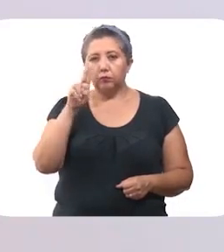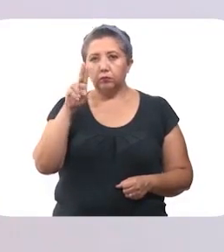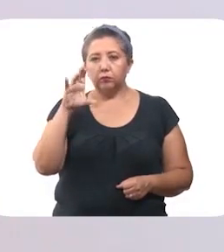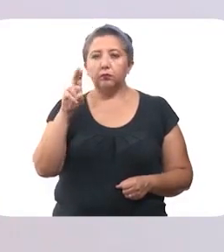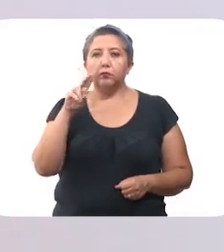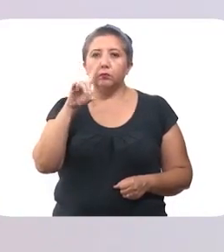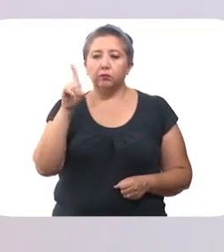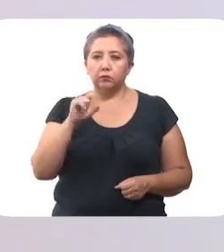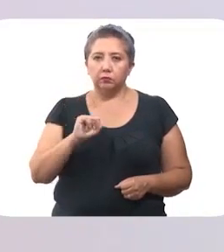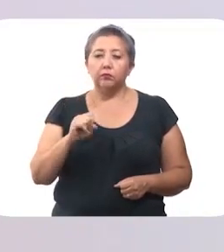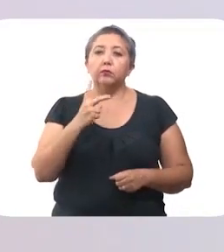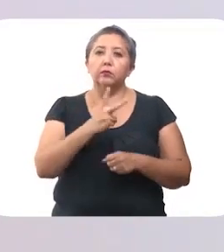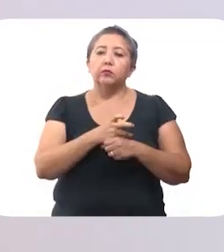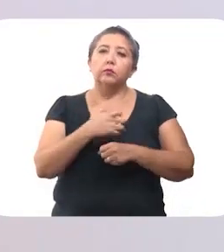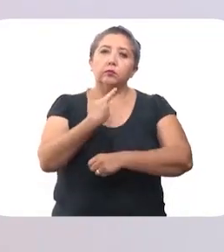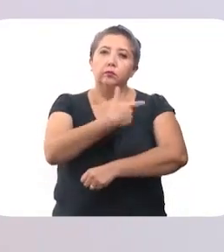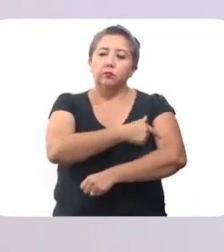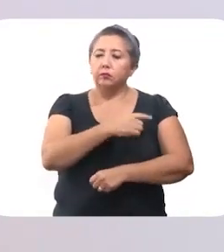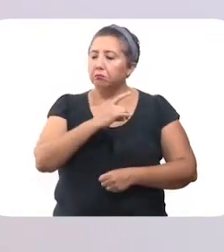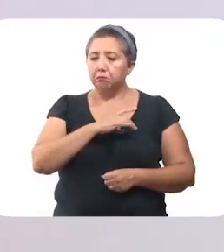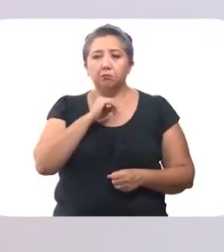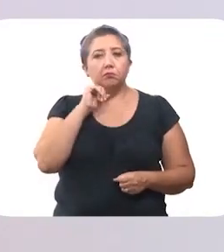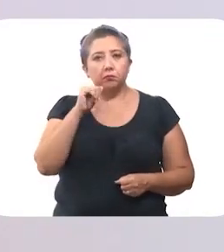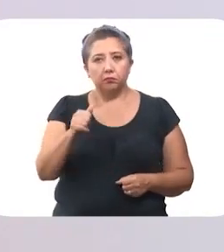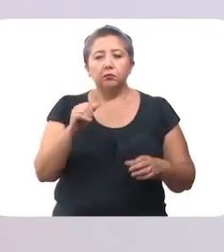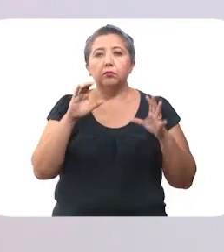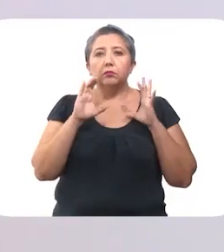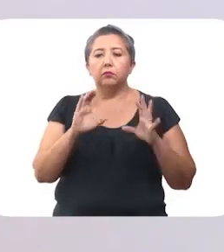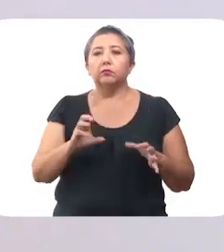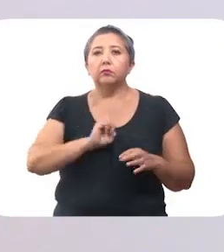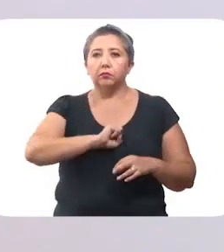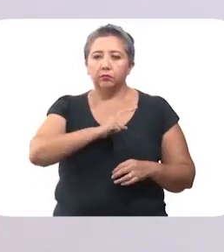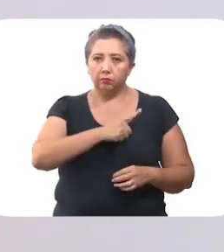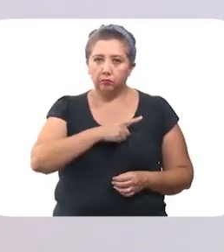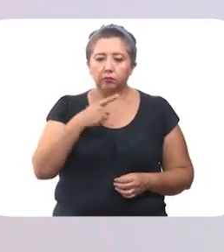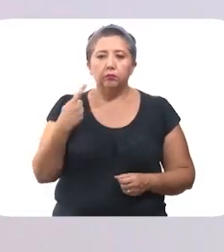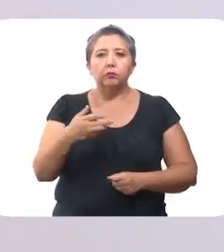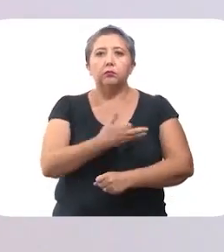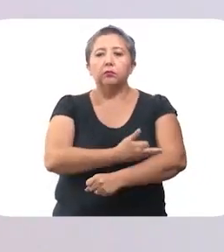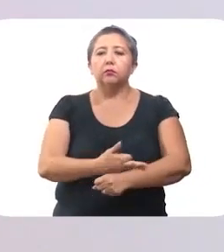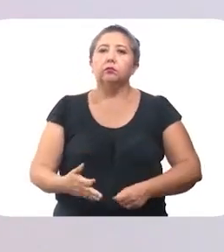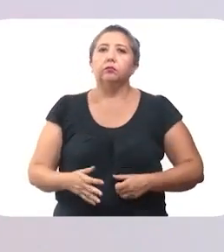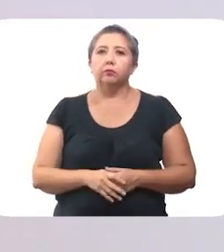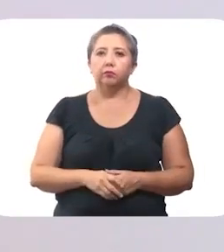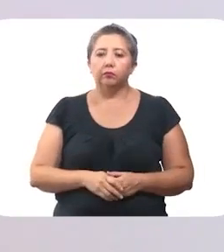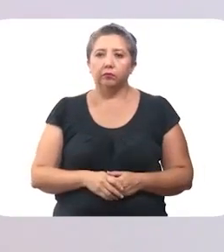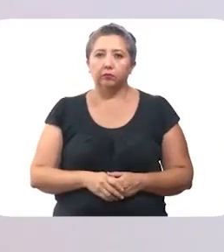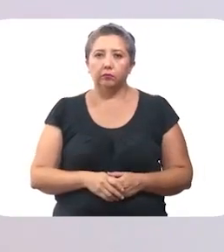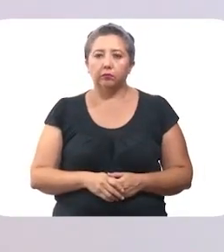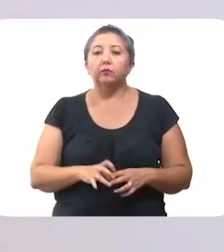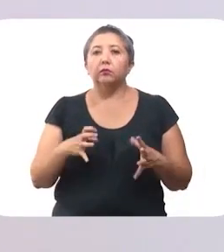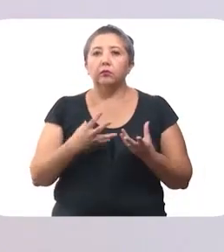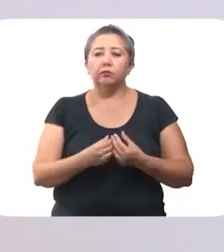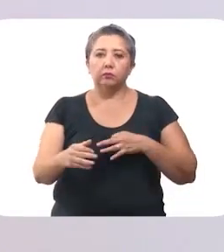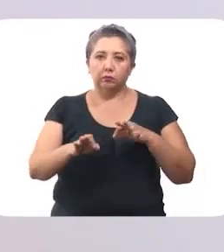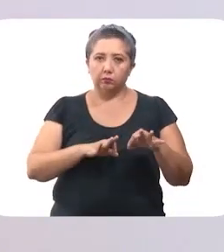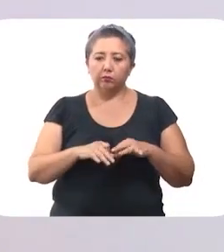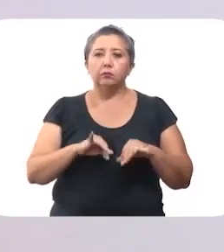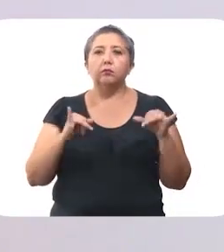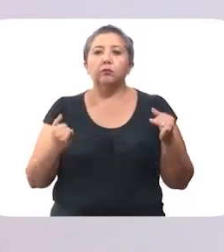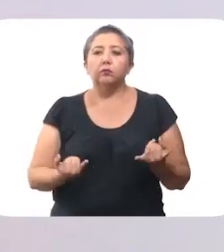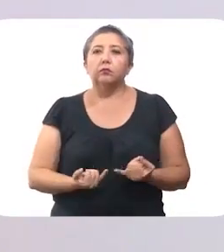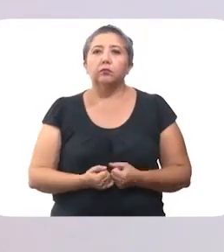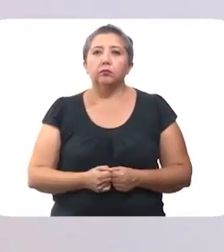Citas. Los invitamos a vacunarse sin temor para proteger nuestra salud y la de nuestras familias. Estamos trabajando de